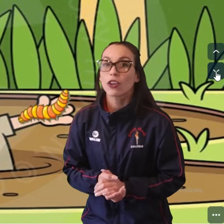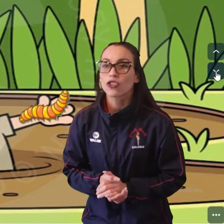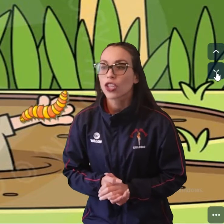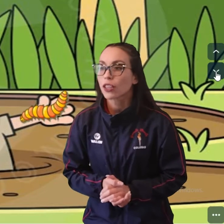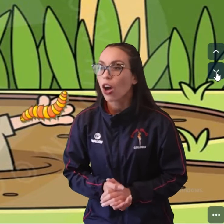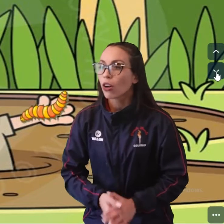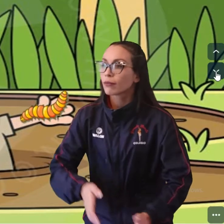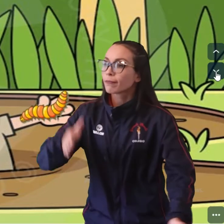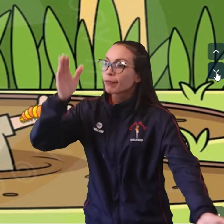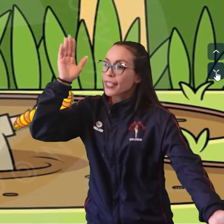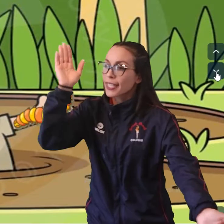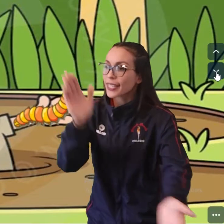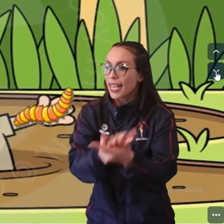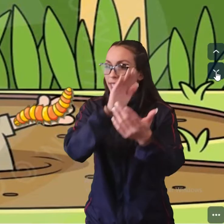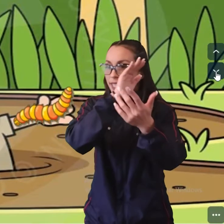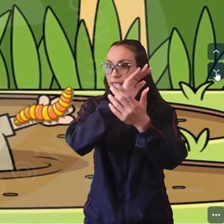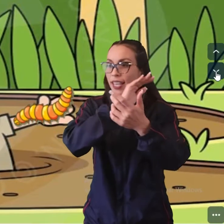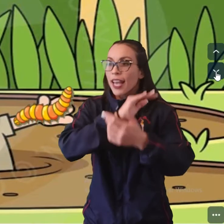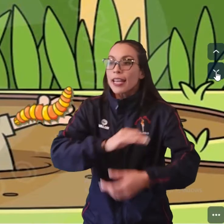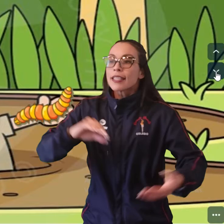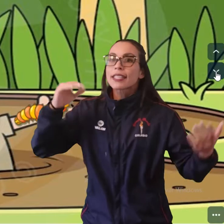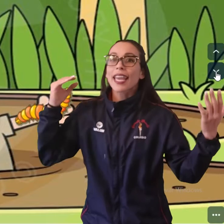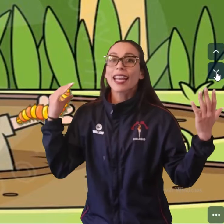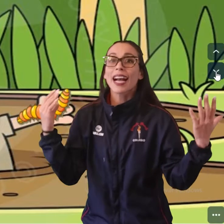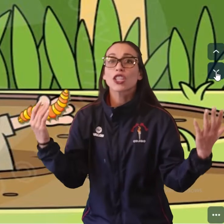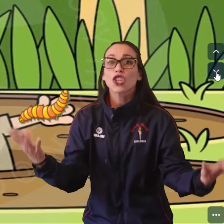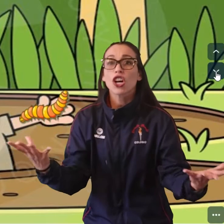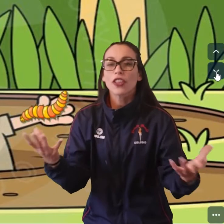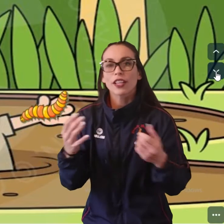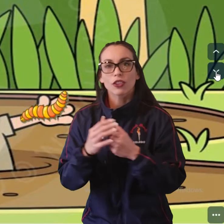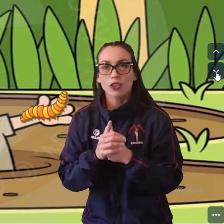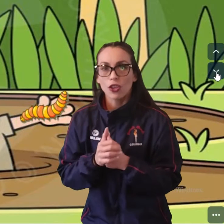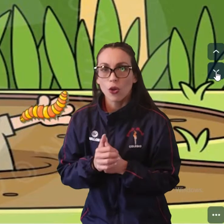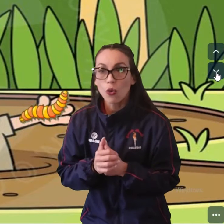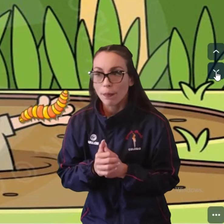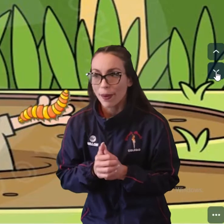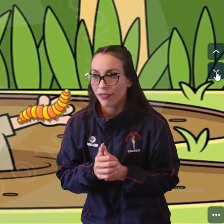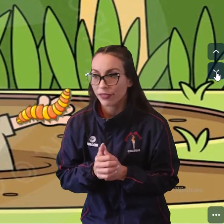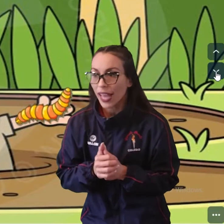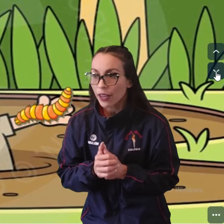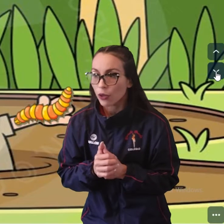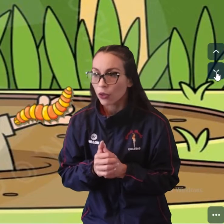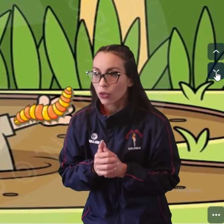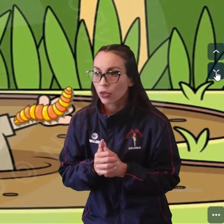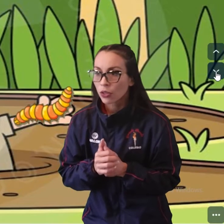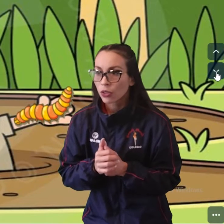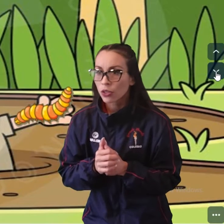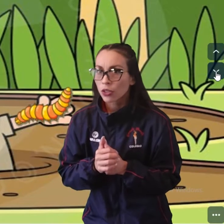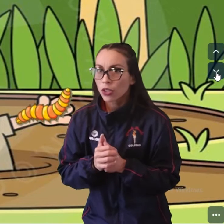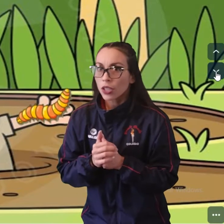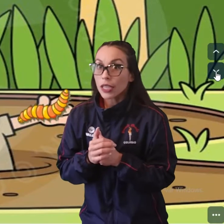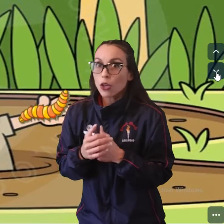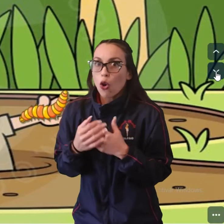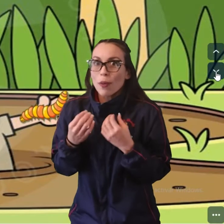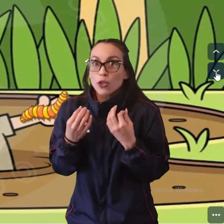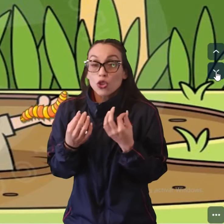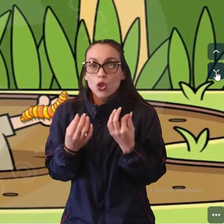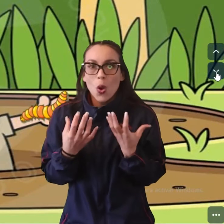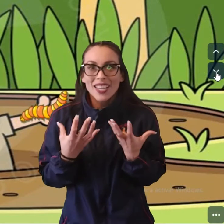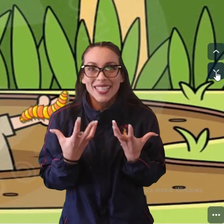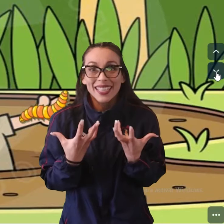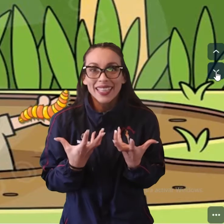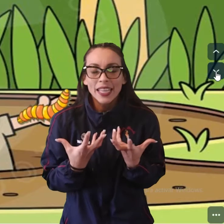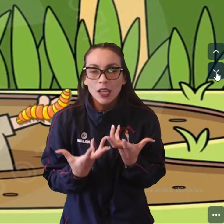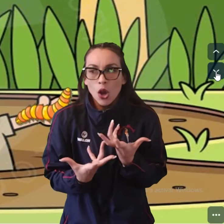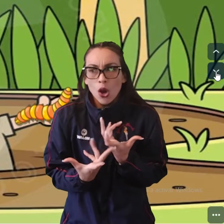entomólogo Baigoncito, ¡zas!, se cayó dentro de un pantano y